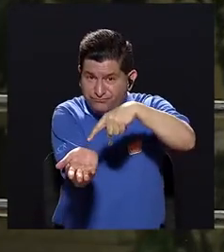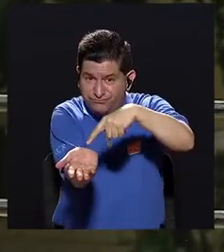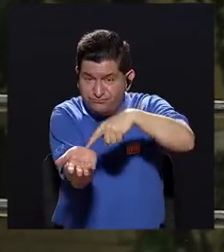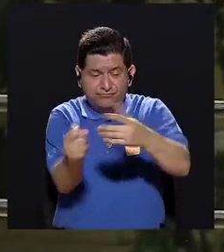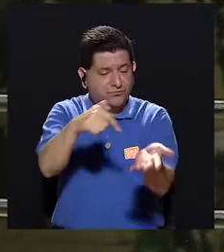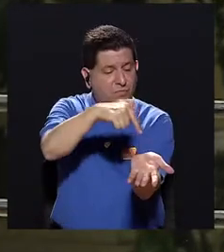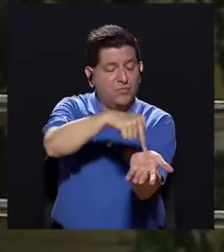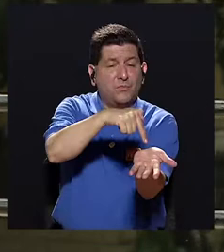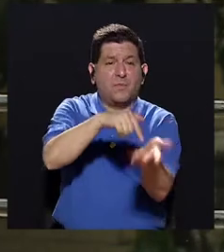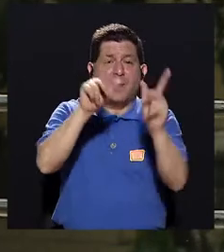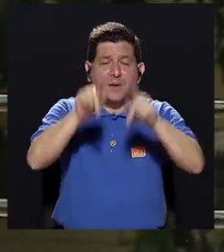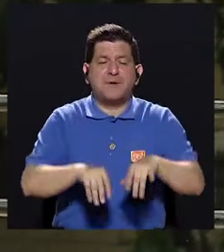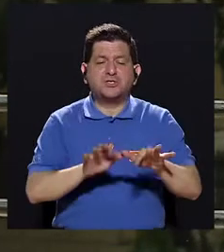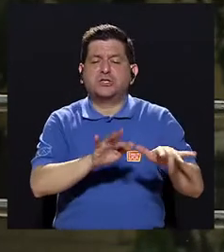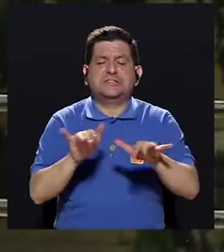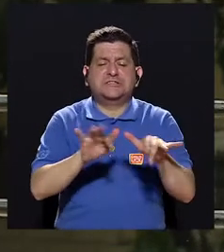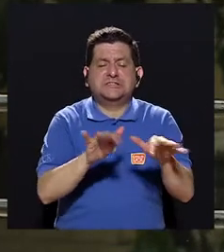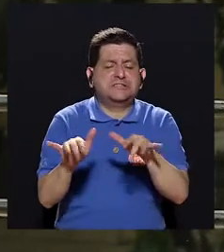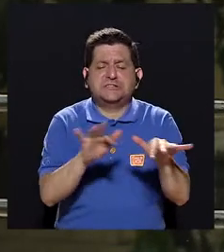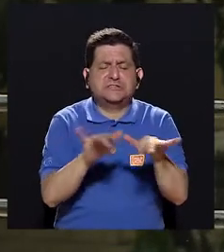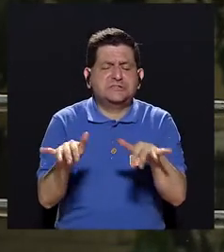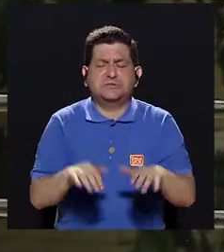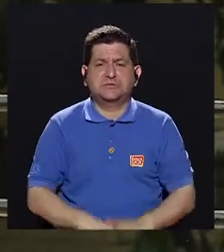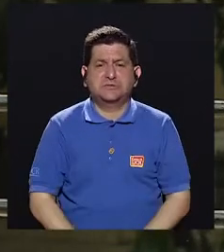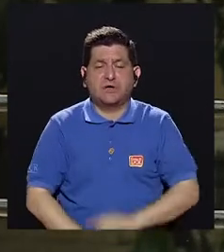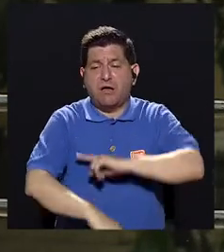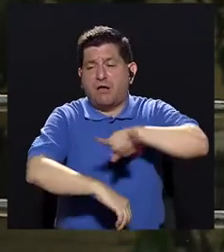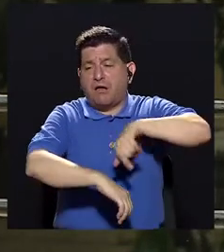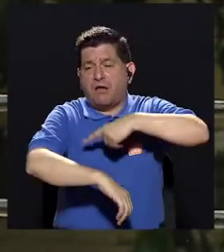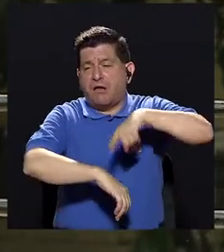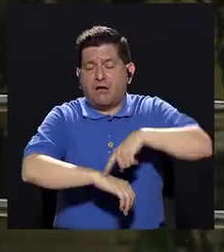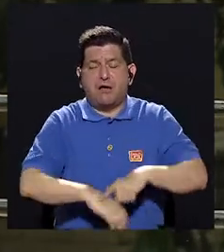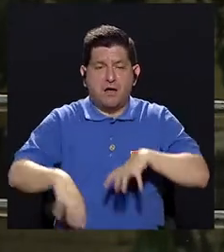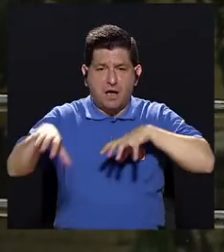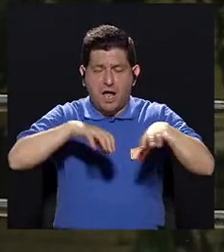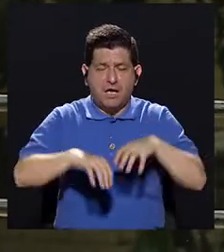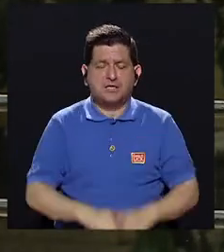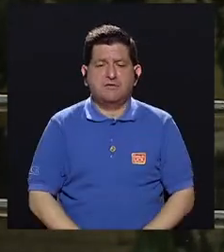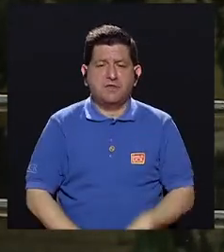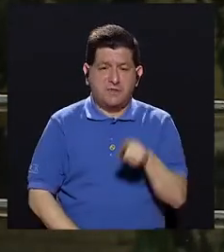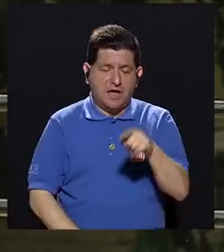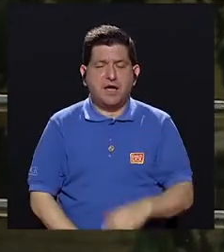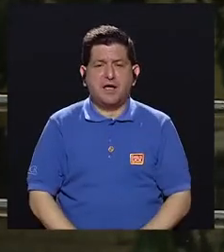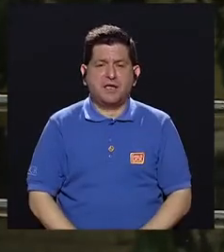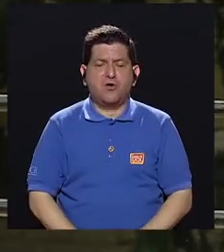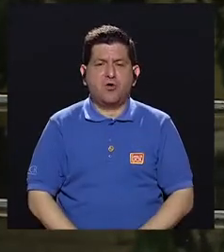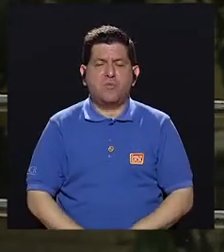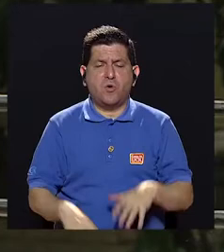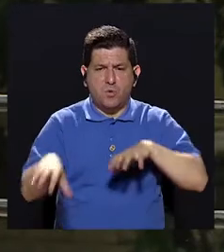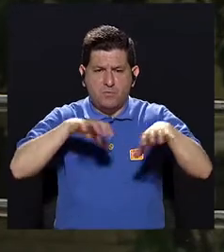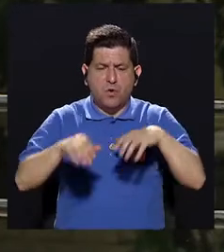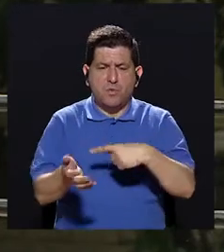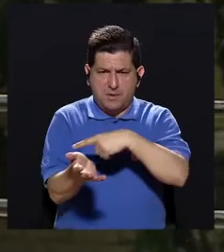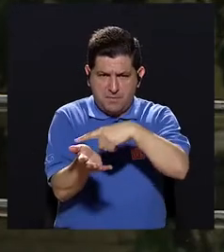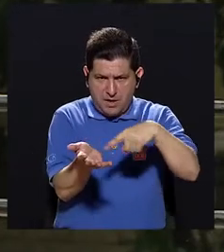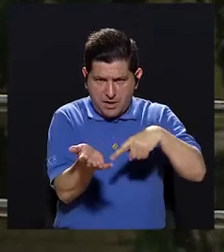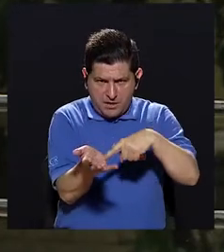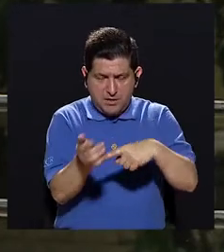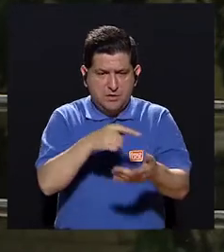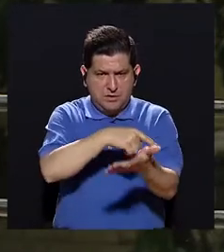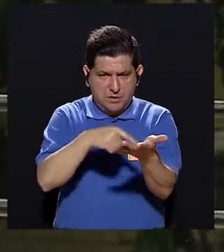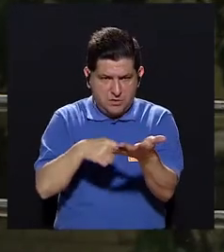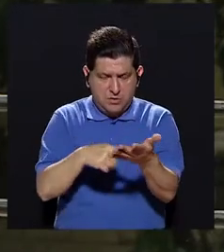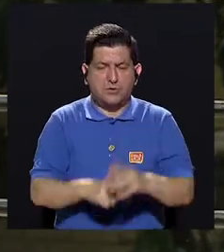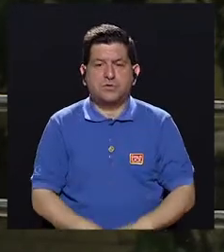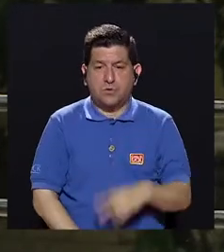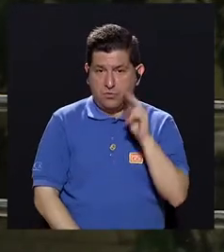gente está mucho tiempo taipeando, etcétera, ¿verdad? Ejercicios tan básicos, ¿verdad? Como estirar las muñecas, acá, ¿verdad? Hacerlo